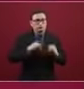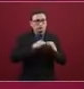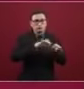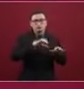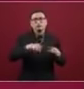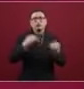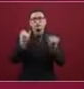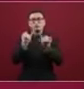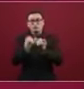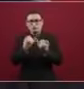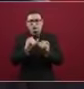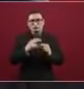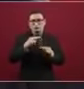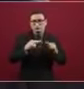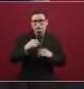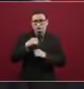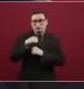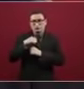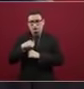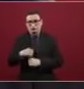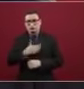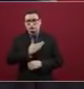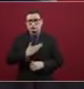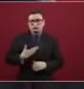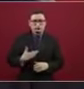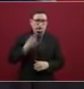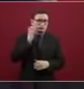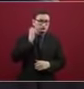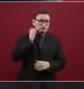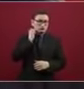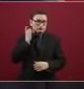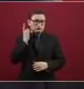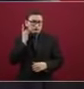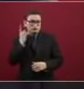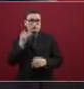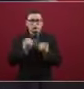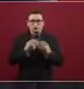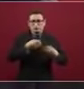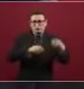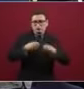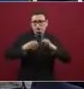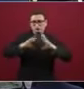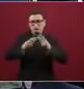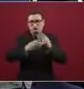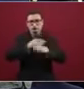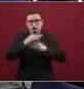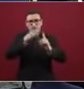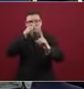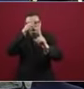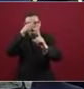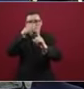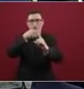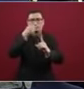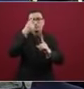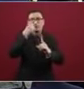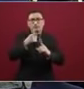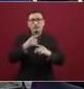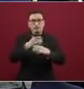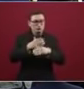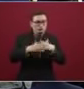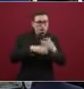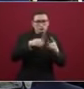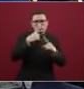tres niveles de gobierno y nos garantiza una optimización de los recursos